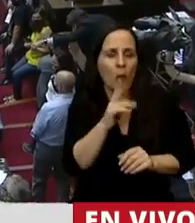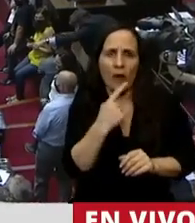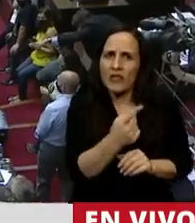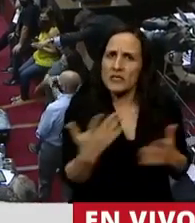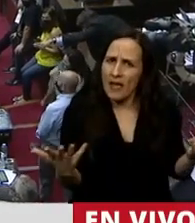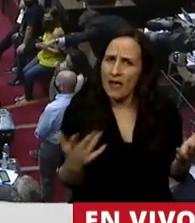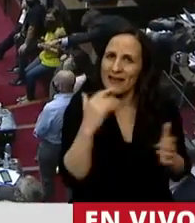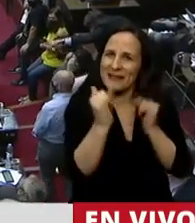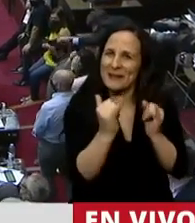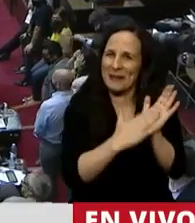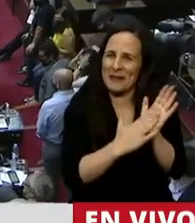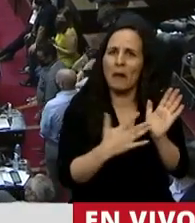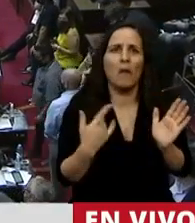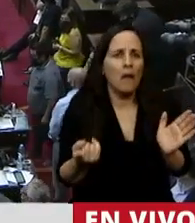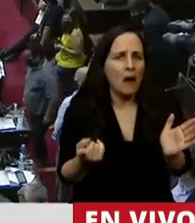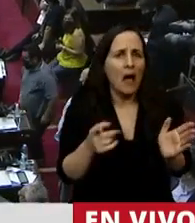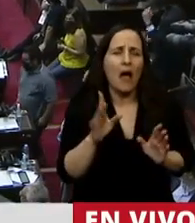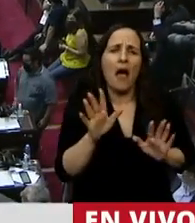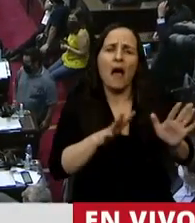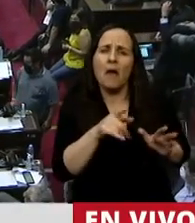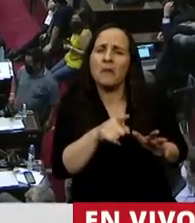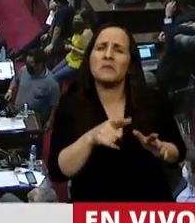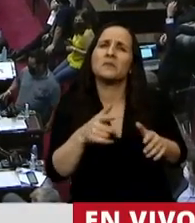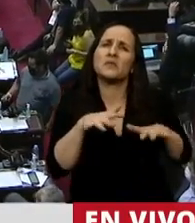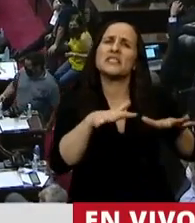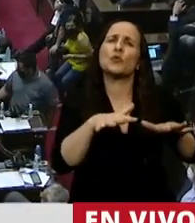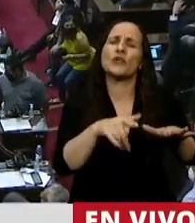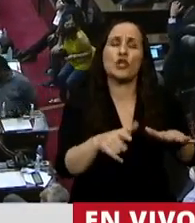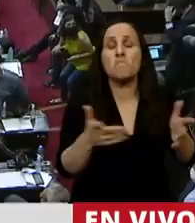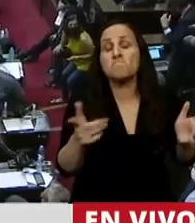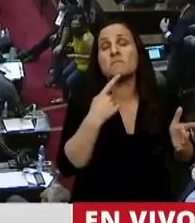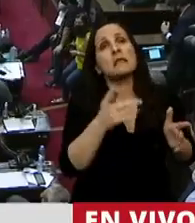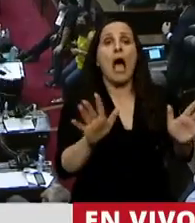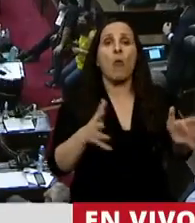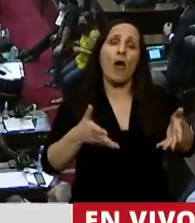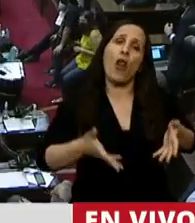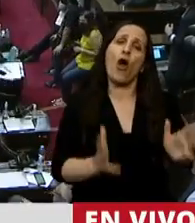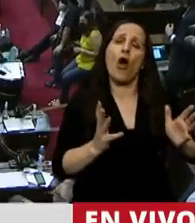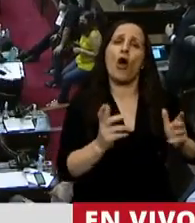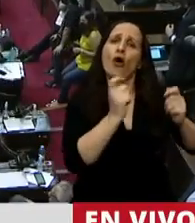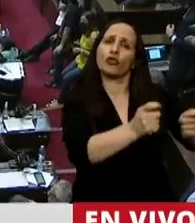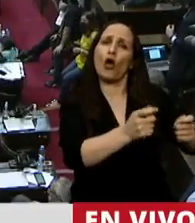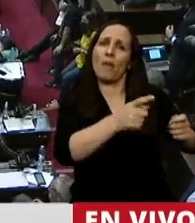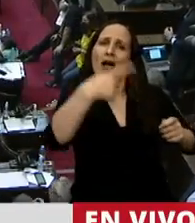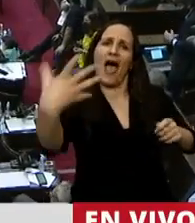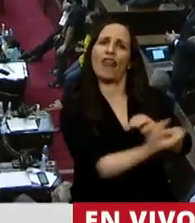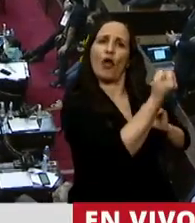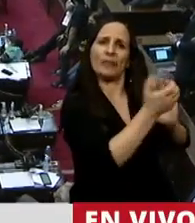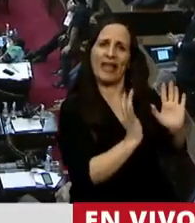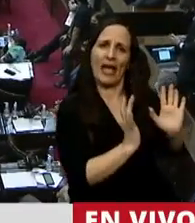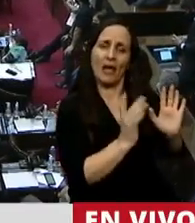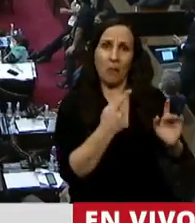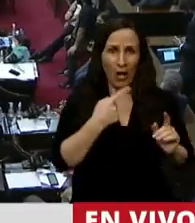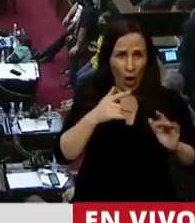hay quienes dan un remedio a esta situación, entregar el hijo en adopción. Pero si aceptamos esto, se